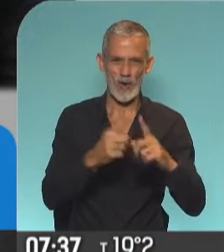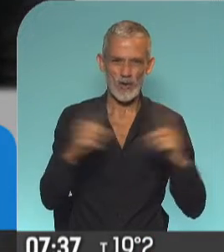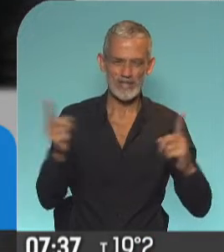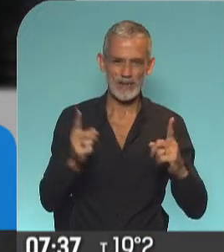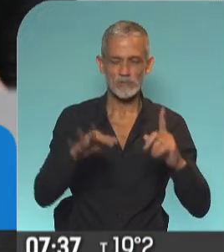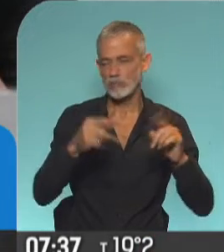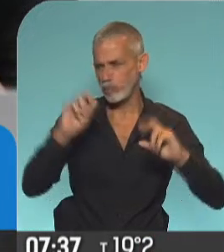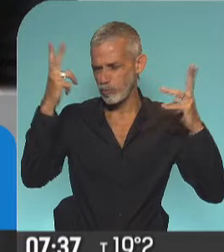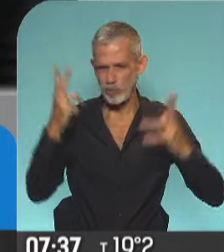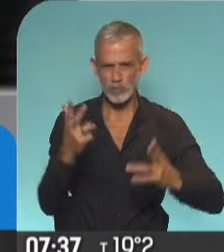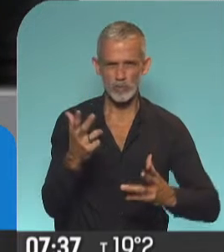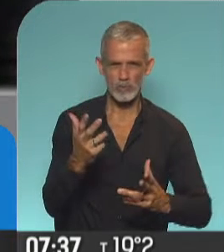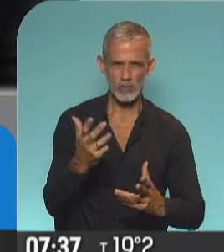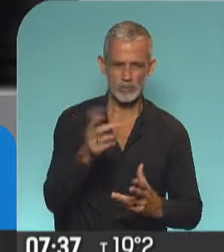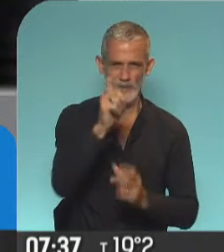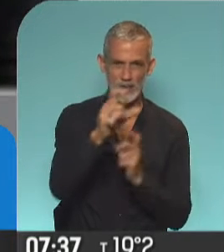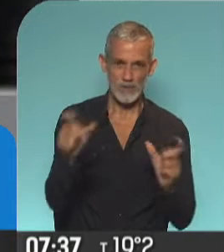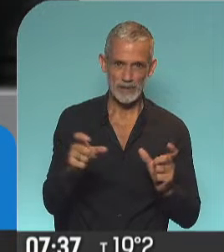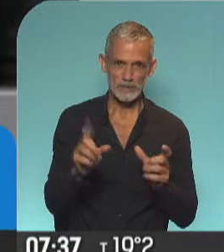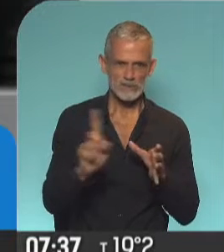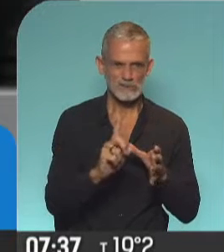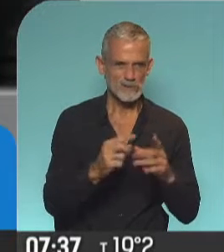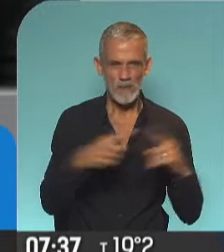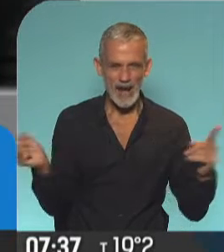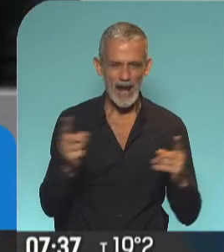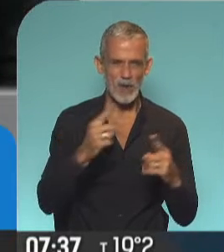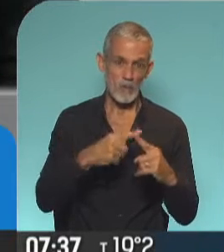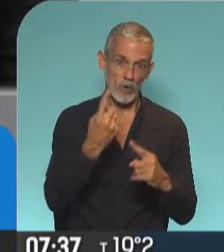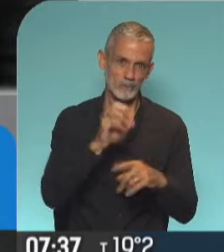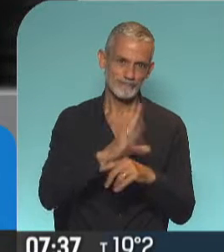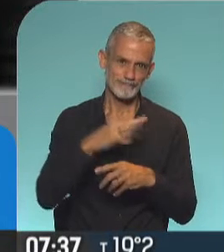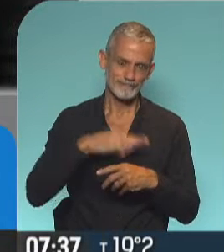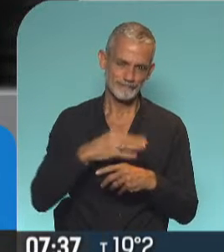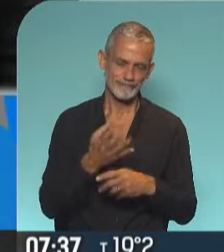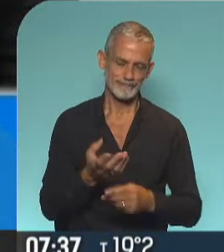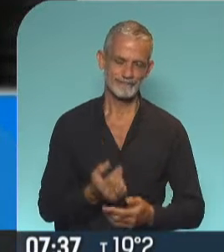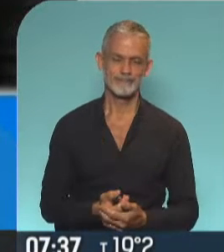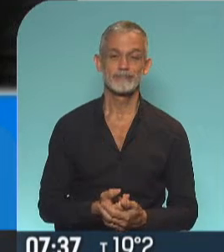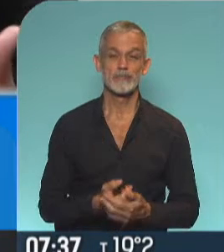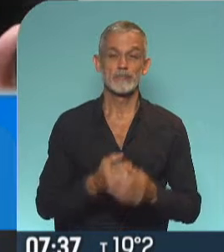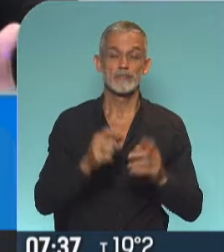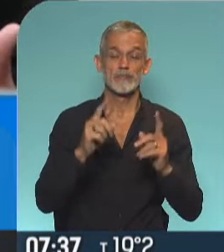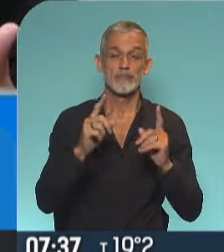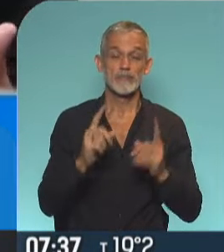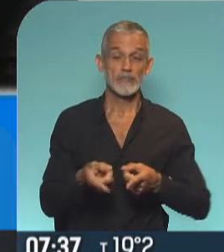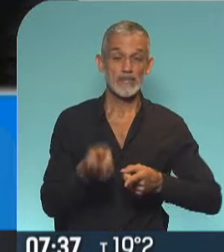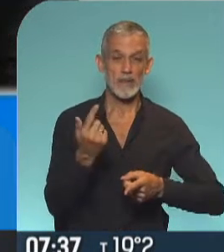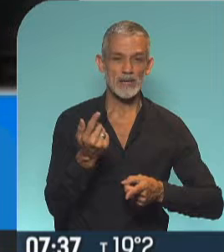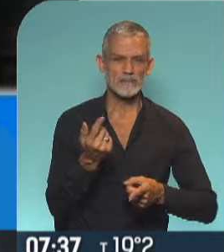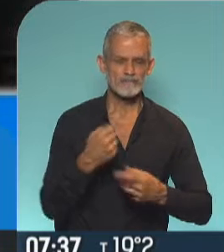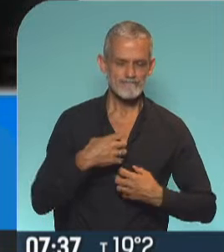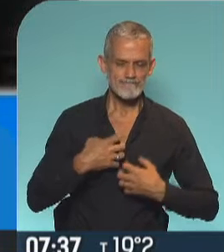generó también mucho enojo, mucha, digamos,